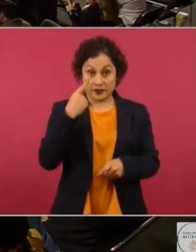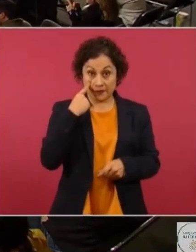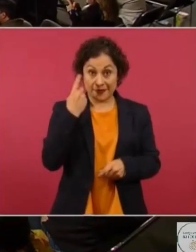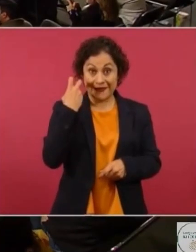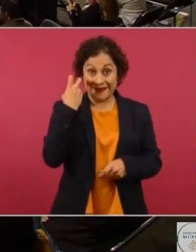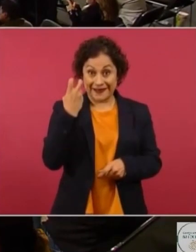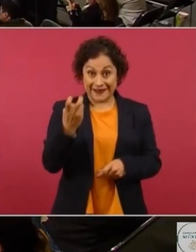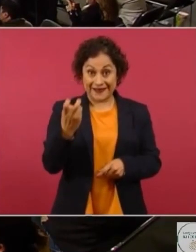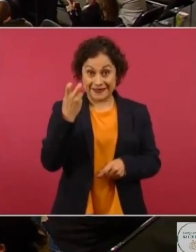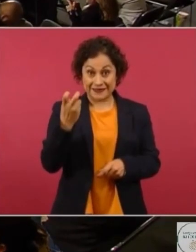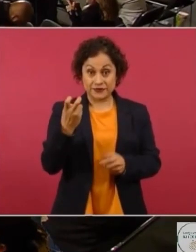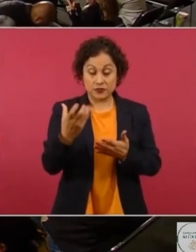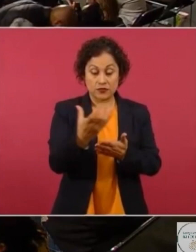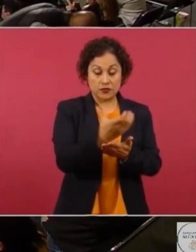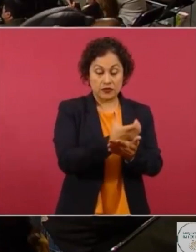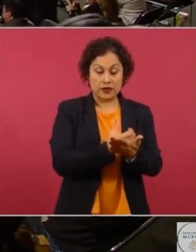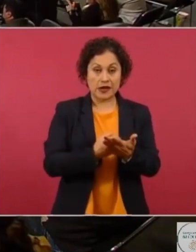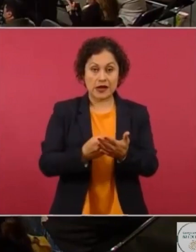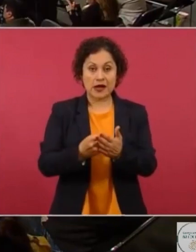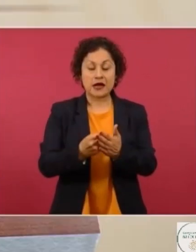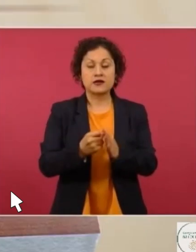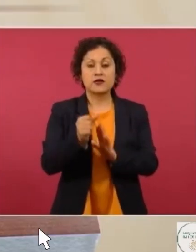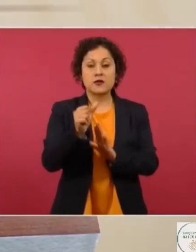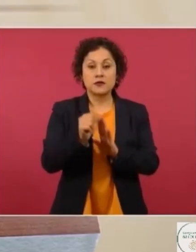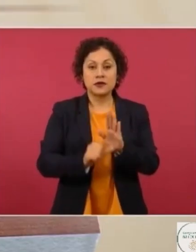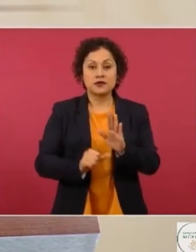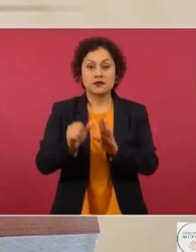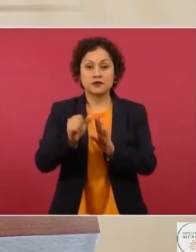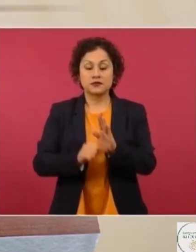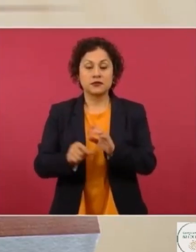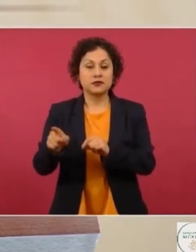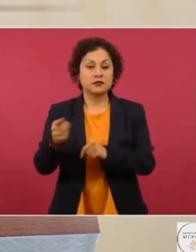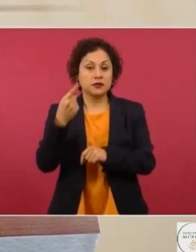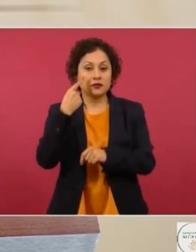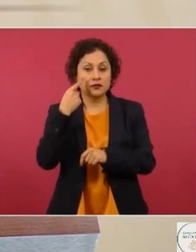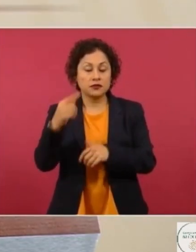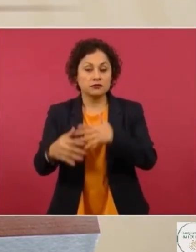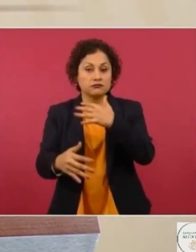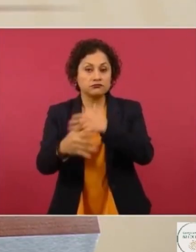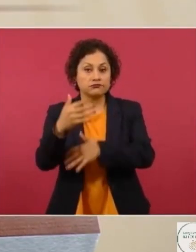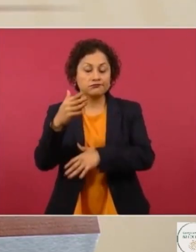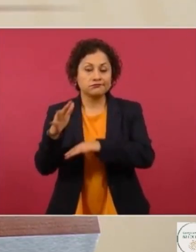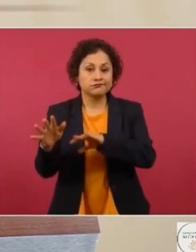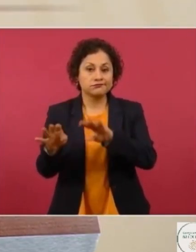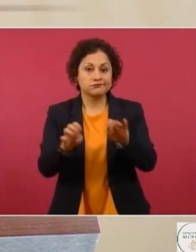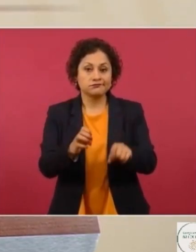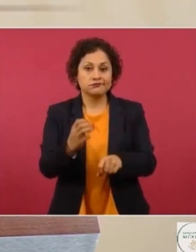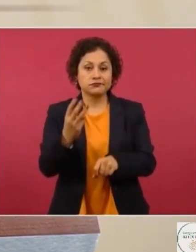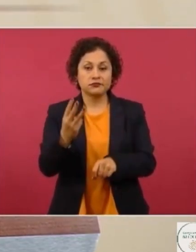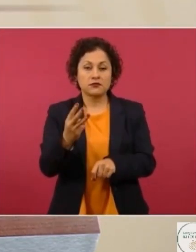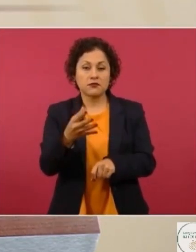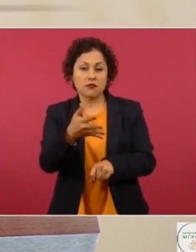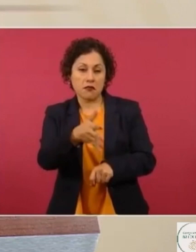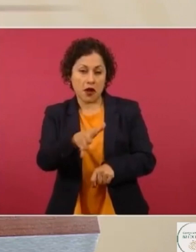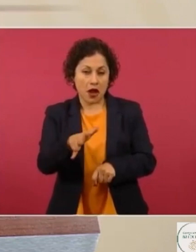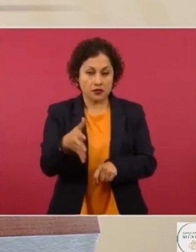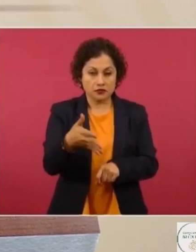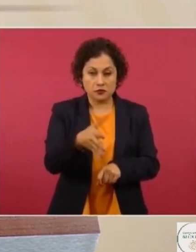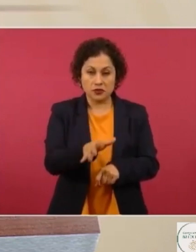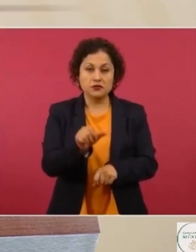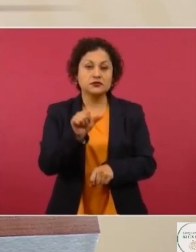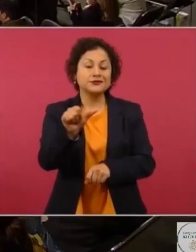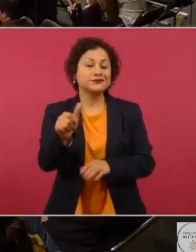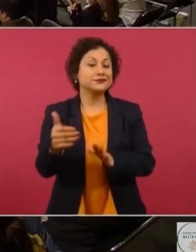está en 15.903, casi 16.000 pesos al mes, promedio.